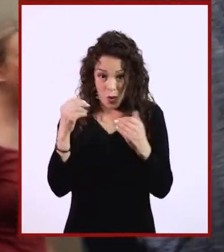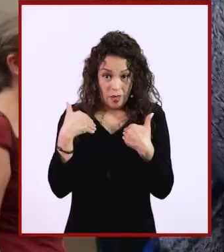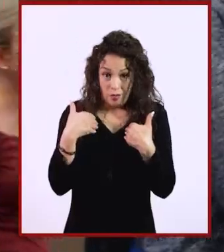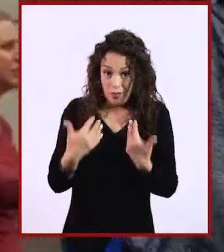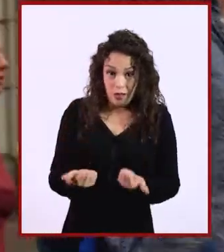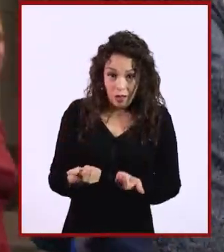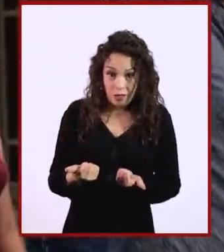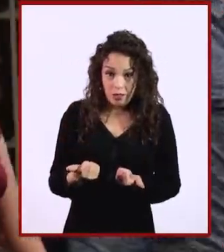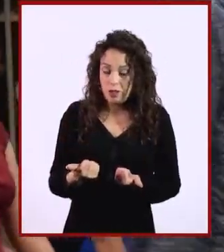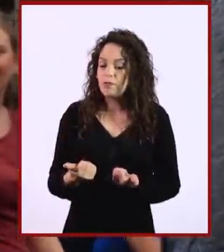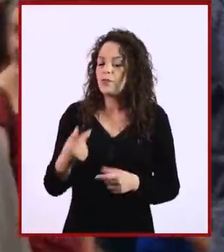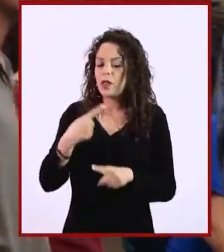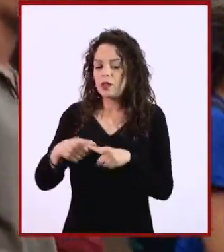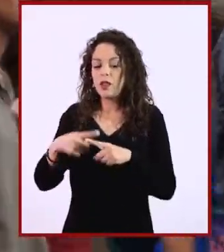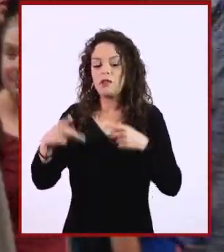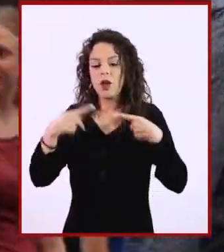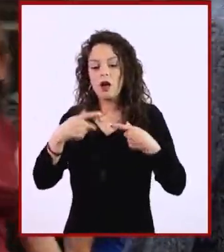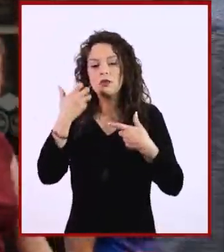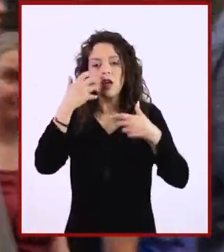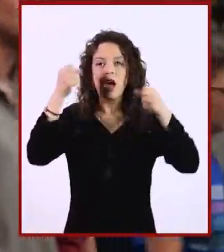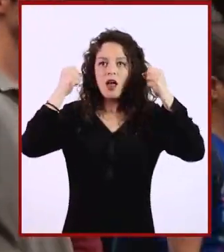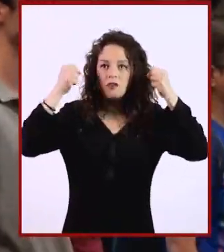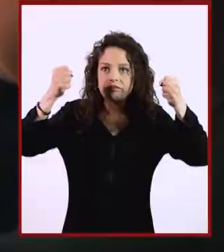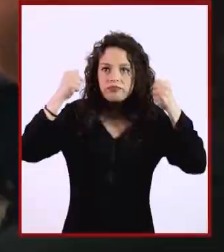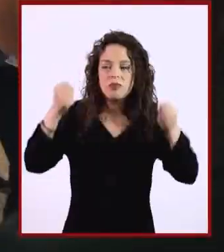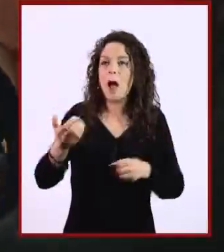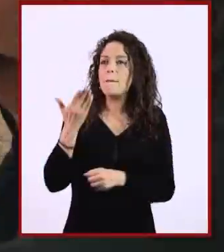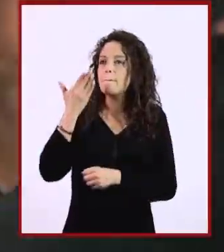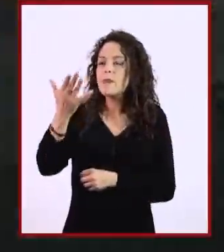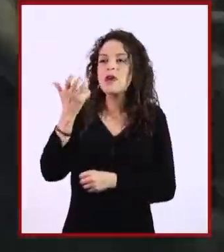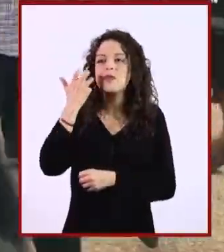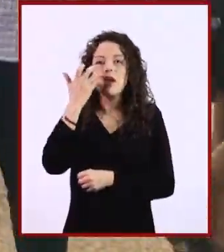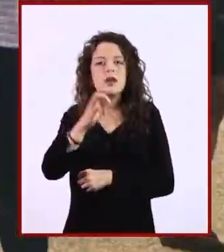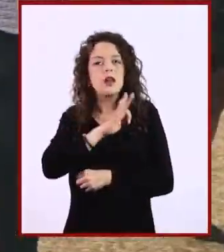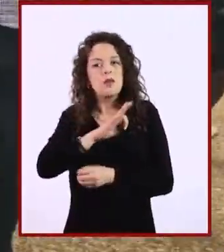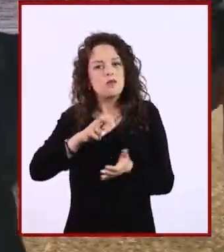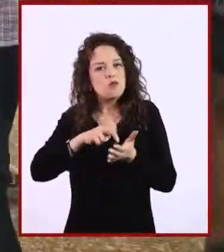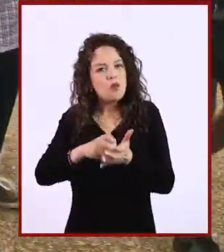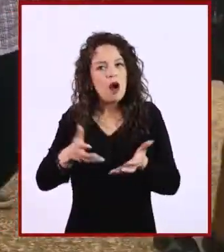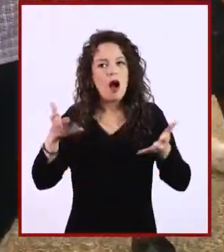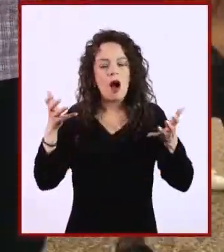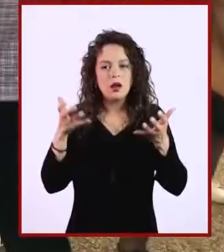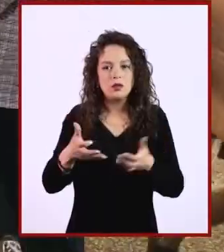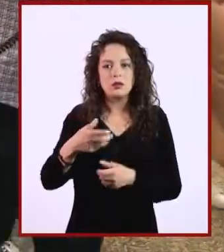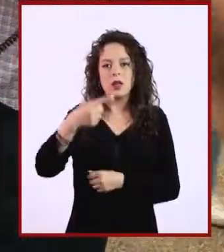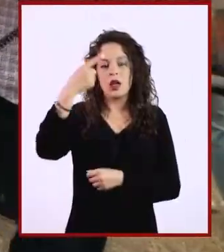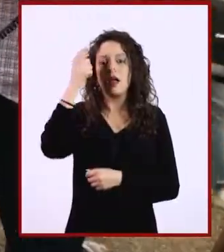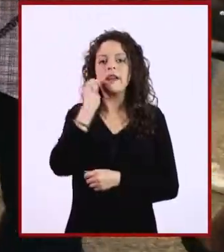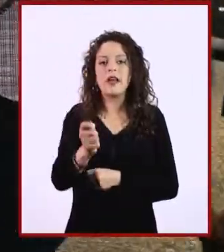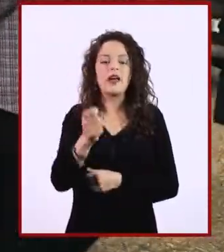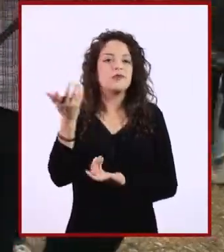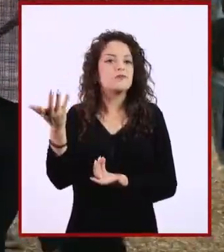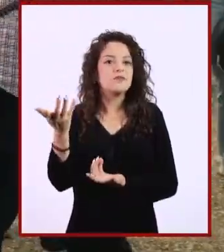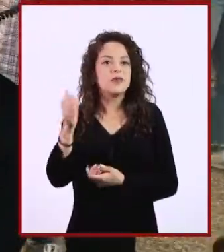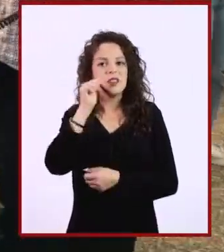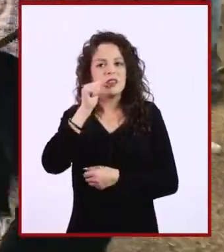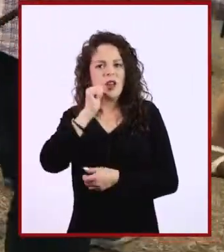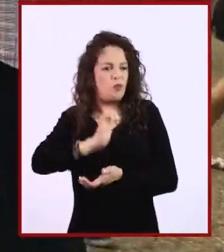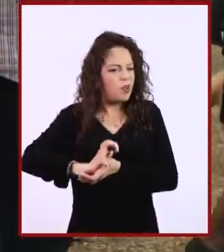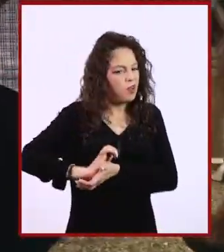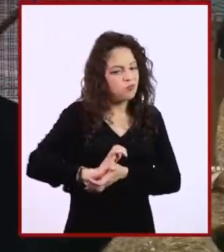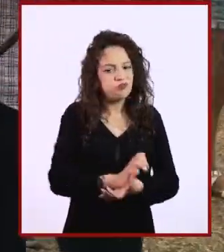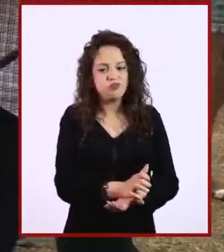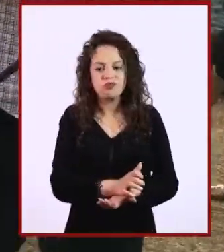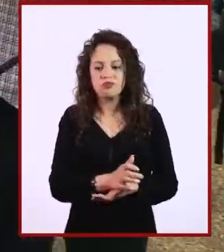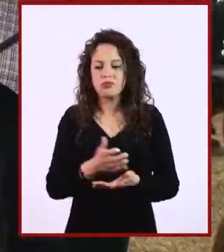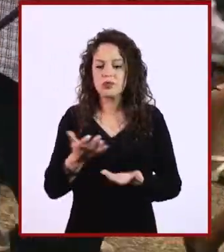los movimientos sociales y todas las demandas que se hacen de racismo, igualdad de género, en